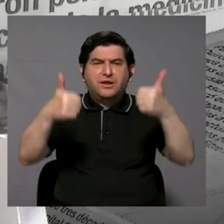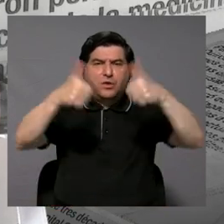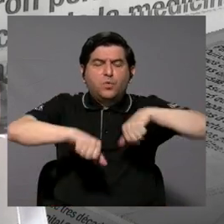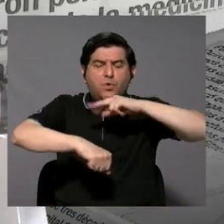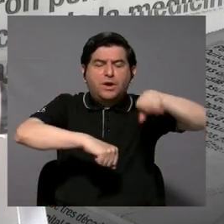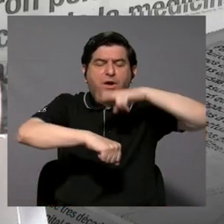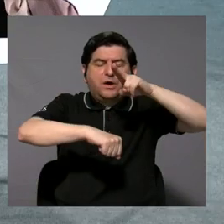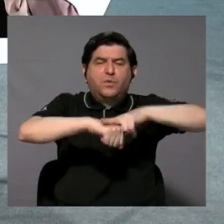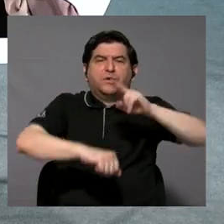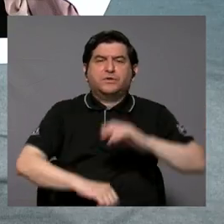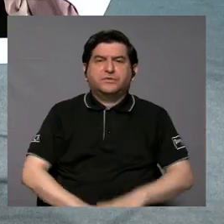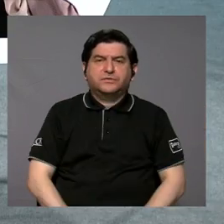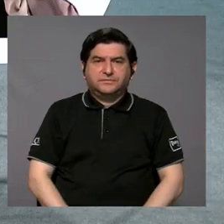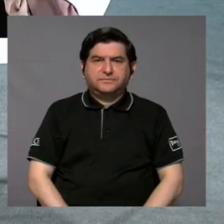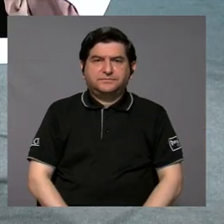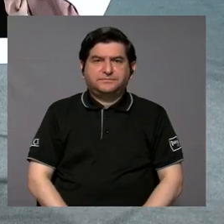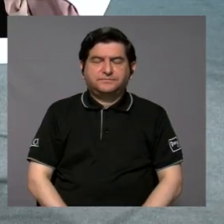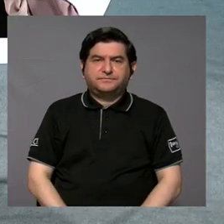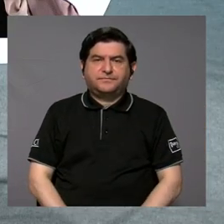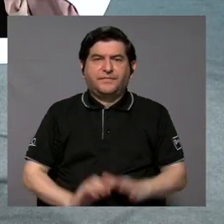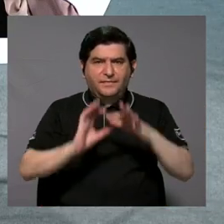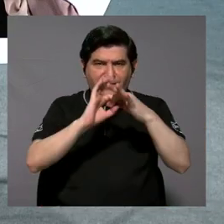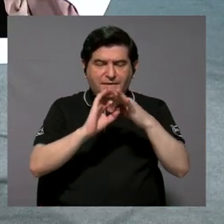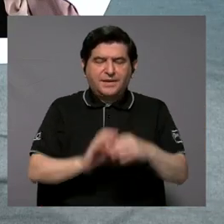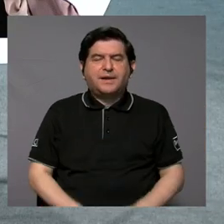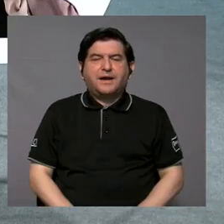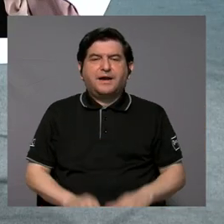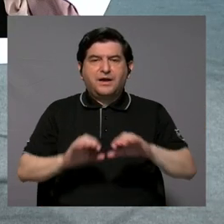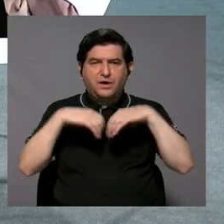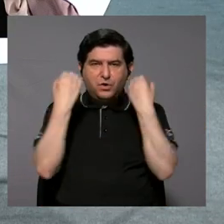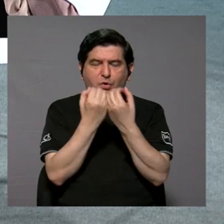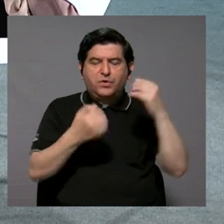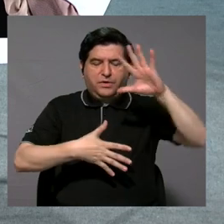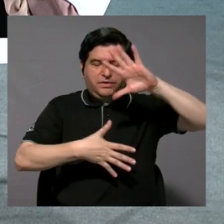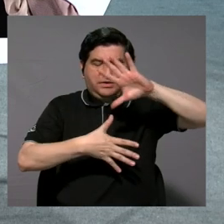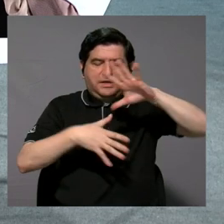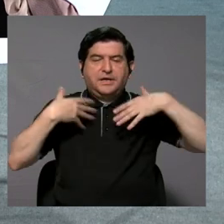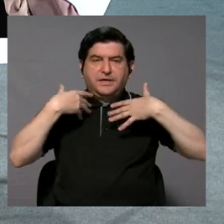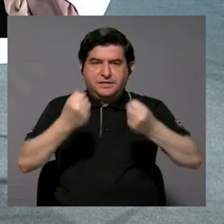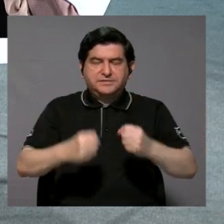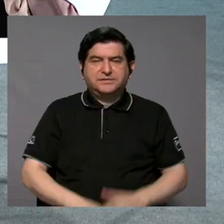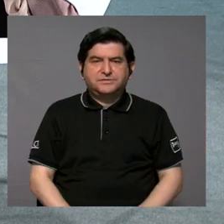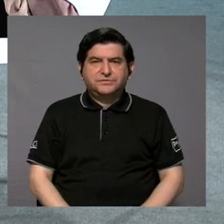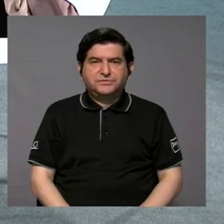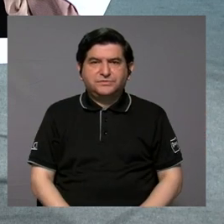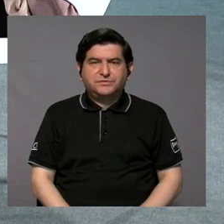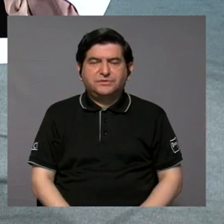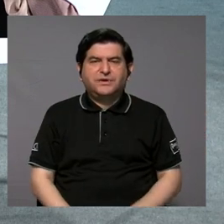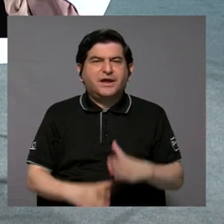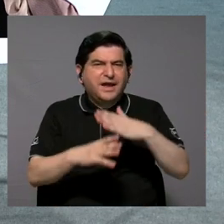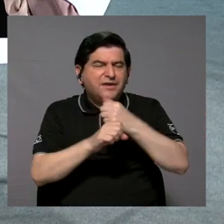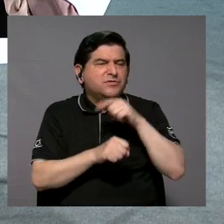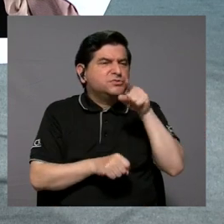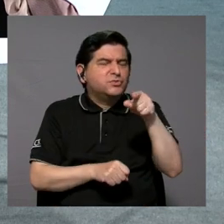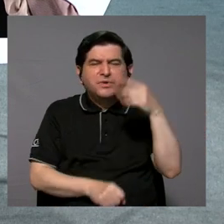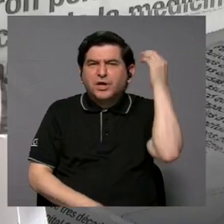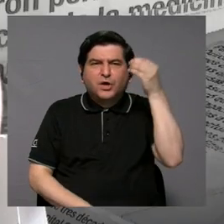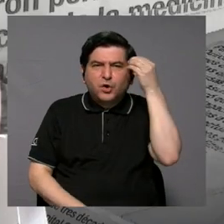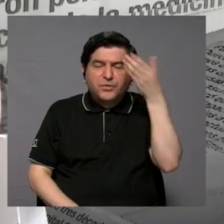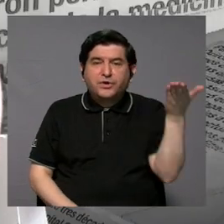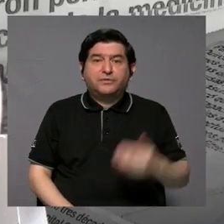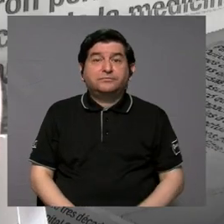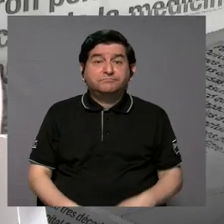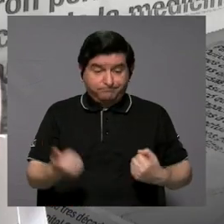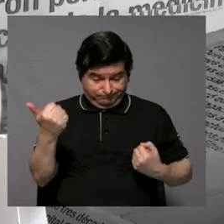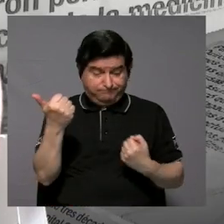nacional. A propósito de la Organización Panamericana de la Salud, ¿cuál es la disposición en síntesis de ellos? Están